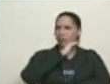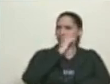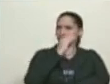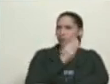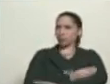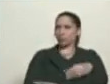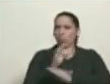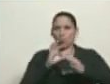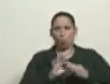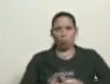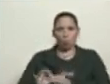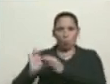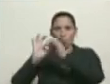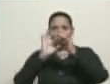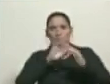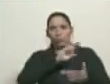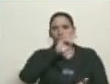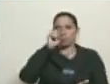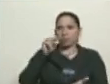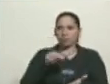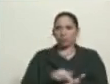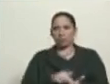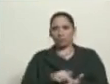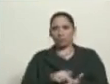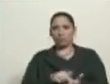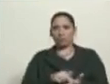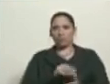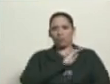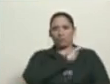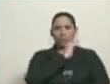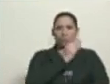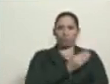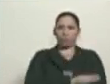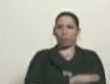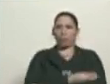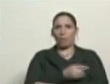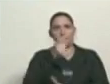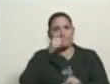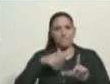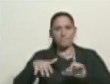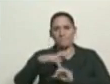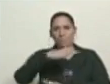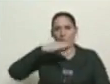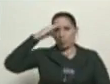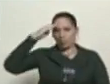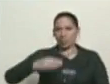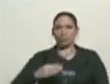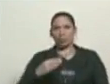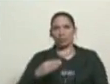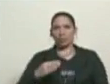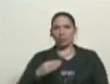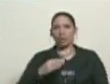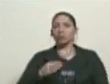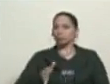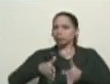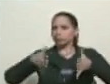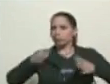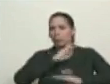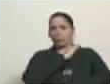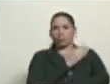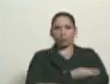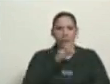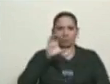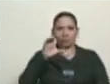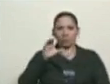Unión Nacional, fortalezcamos la Unión Cívico-Militar, que es la gran fortaleza de la patria, y sigamos